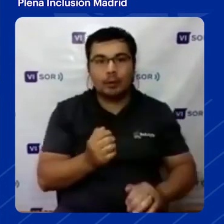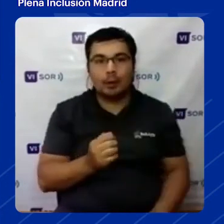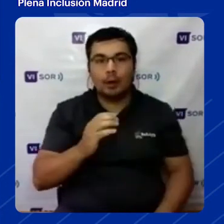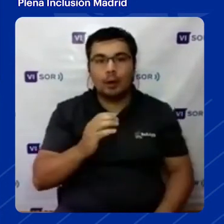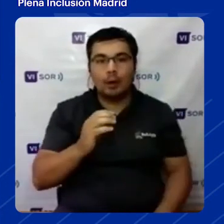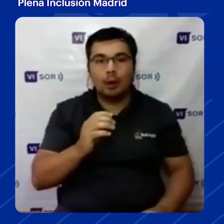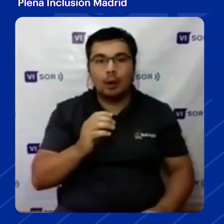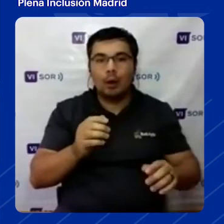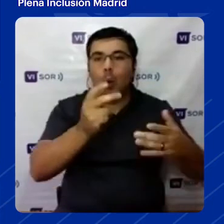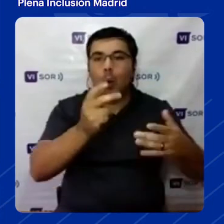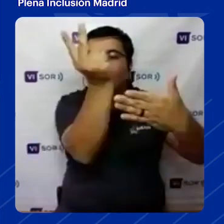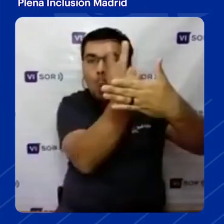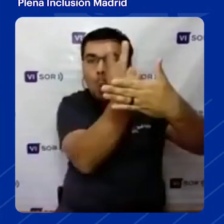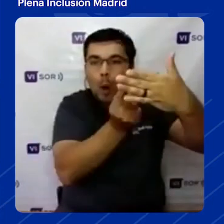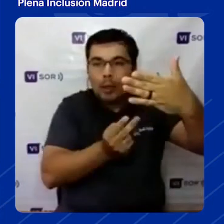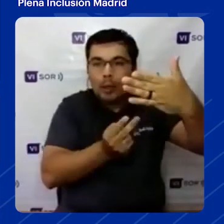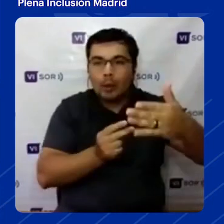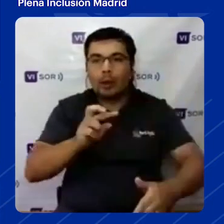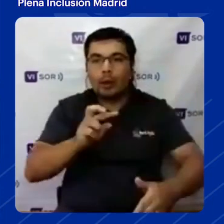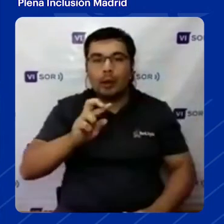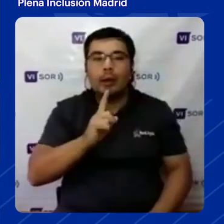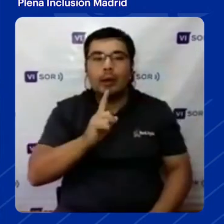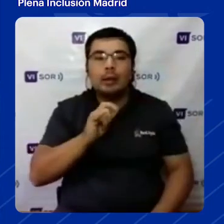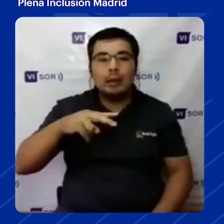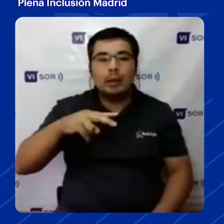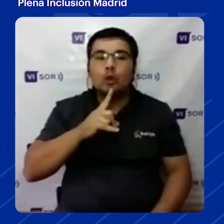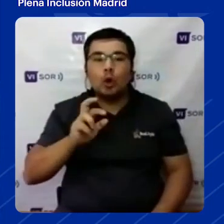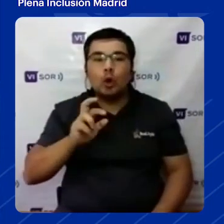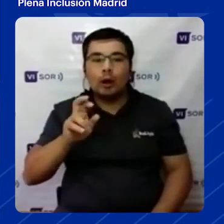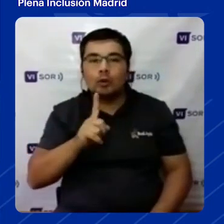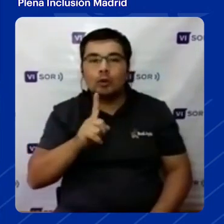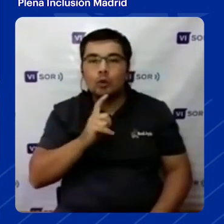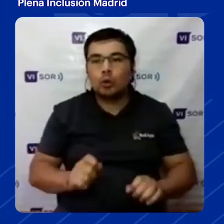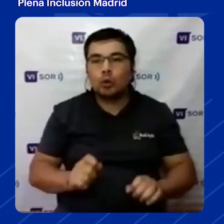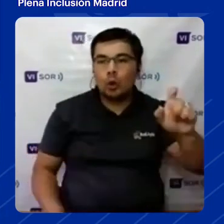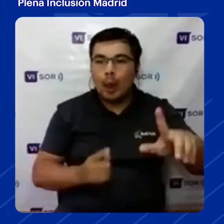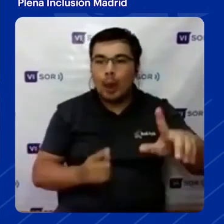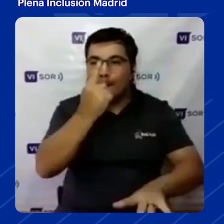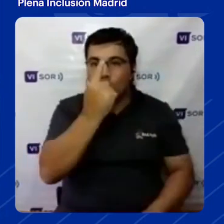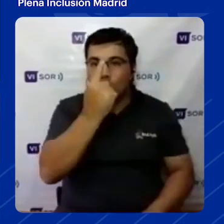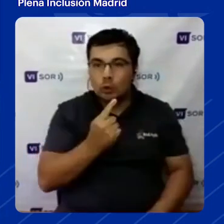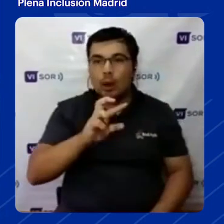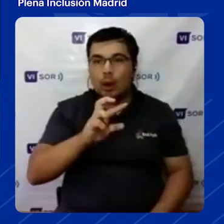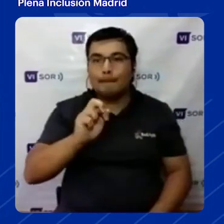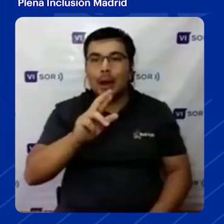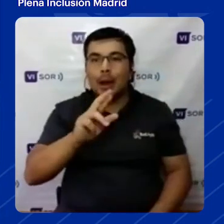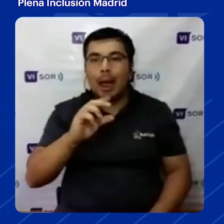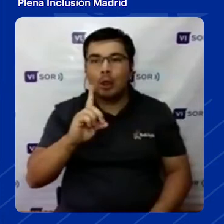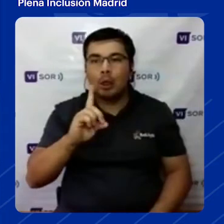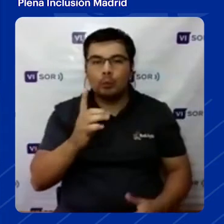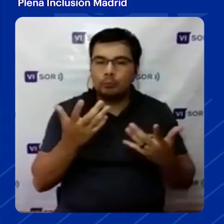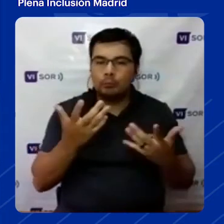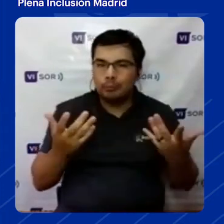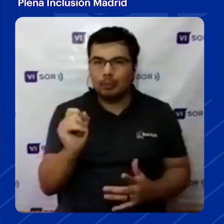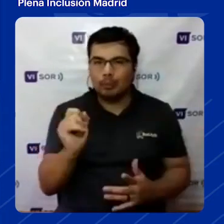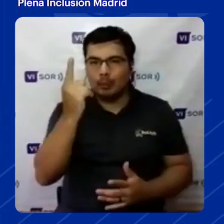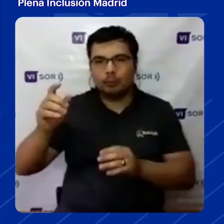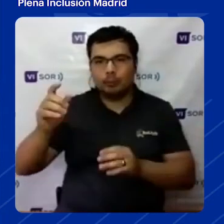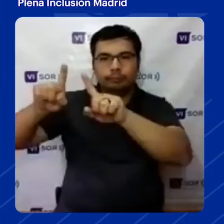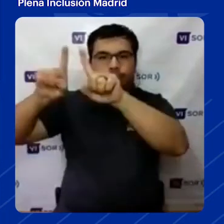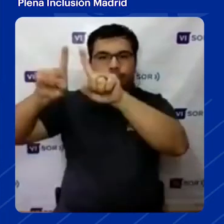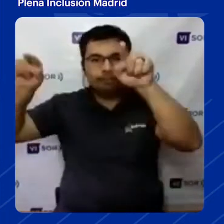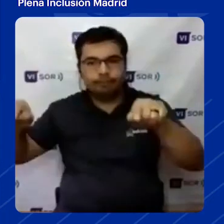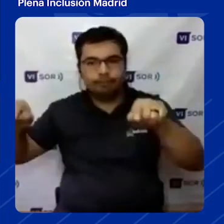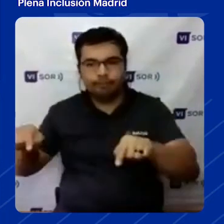del Prado. Pues fíjense, ¿la lógica cuál es? Explicar primero qué vemos en el cuadro, porque una persona